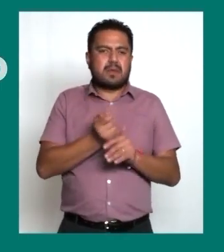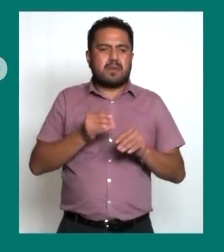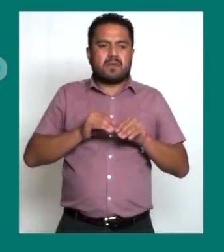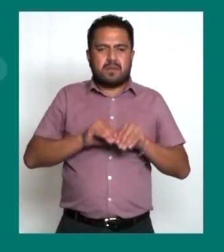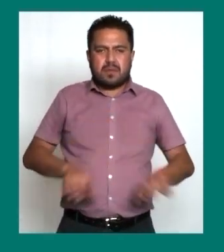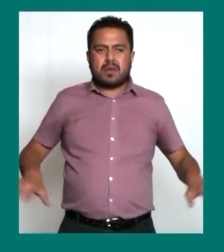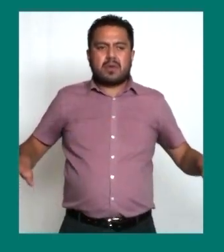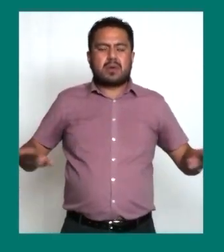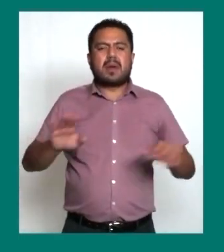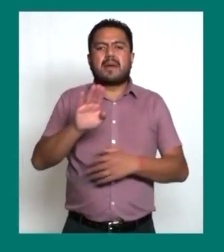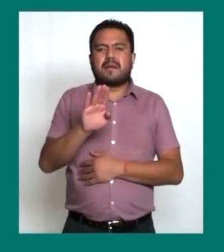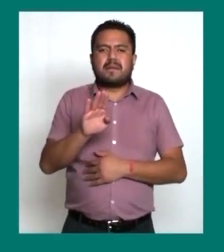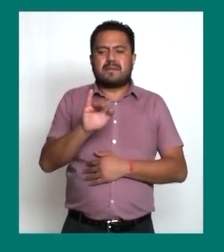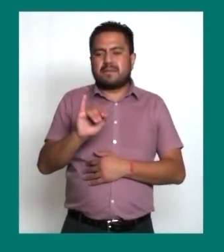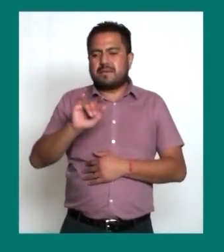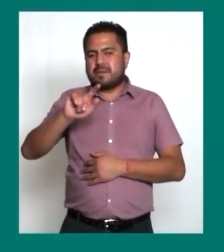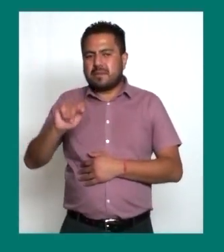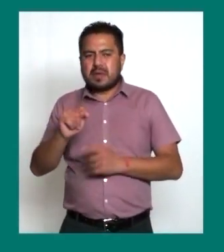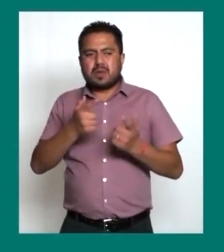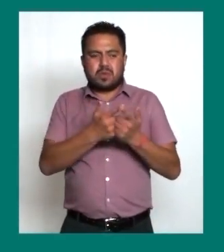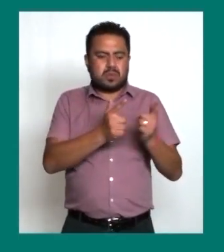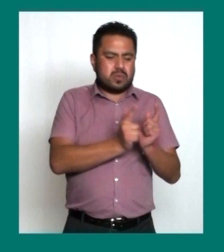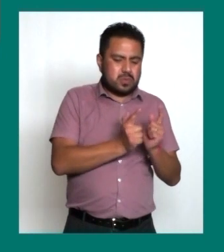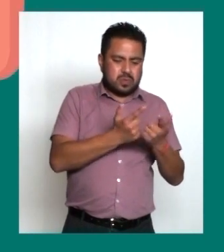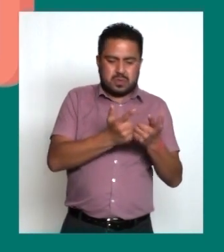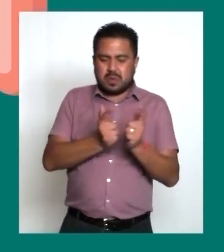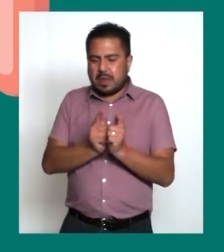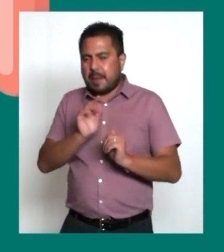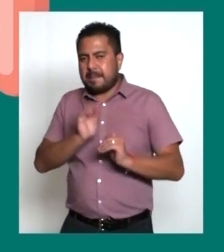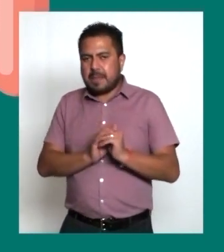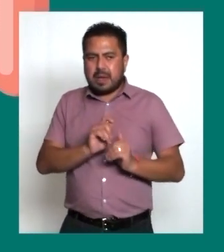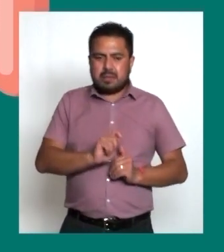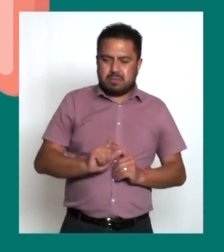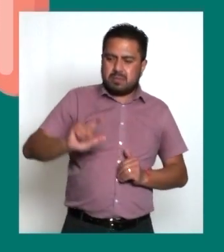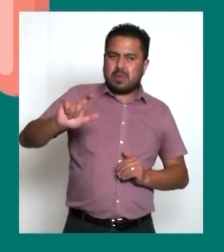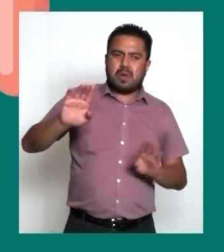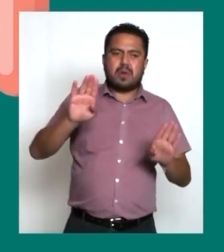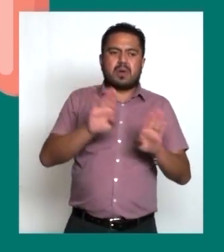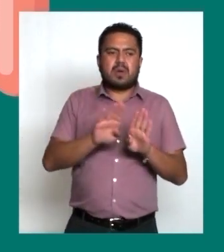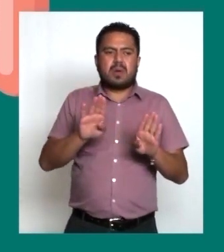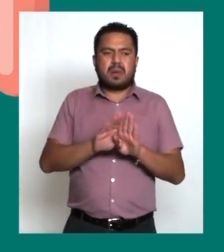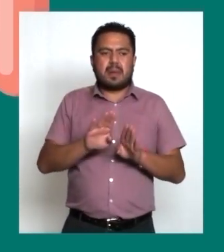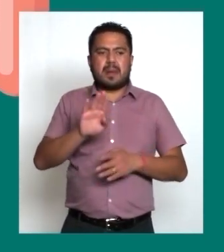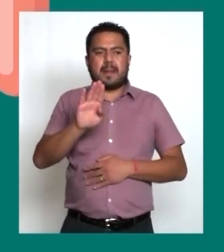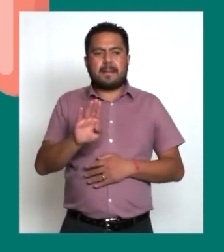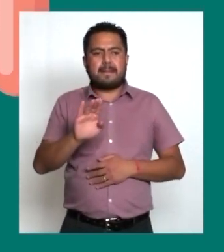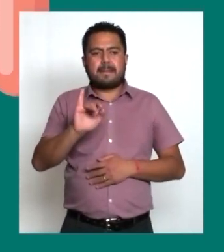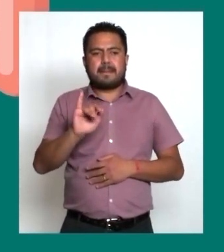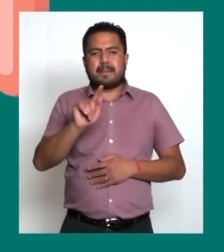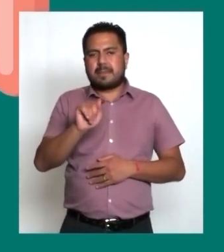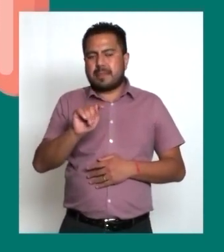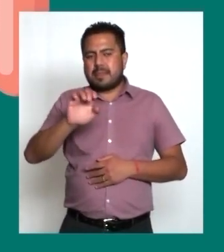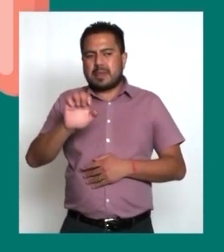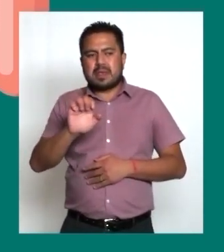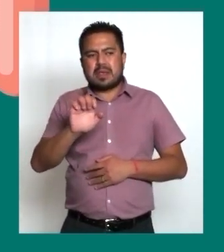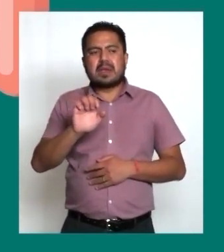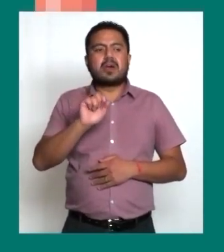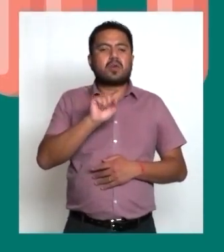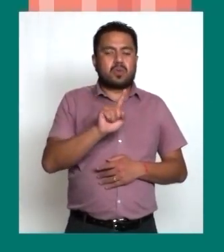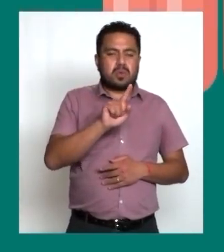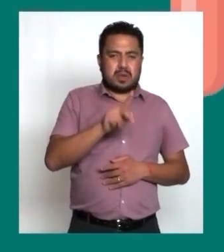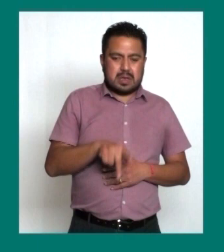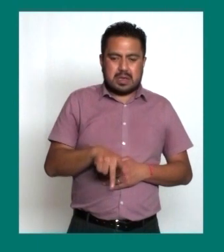de información. Los bits se pueden agrupar en unidades más grandes como el byte, que equivale a 8 bits.